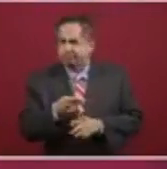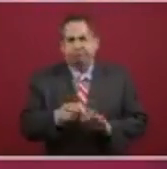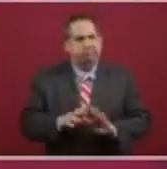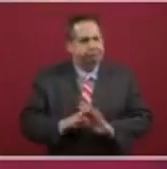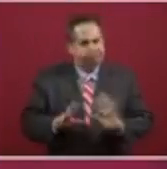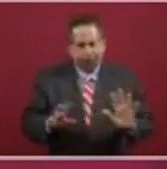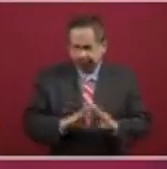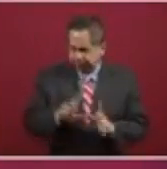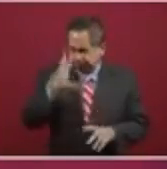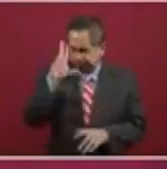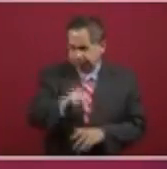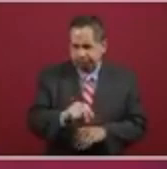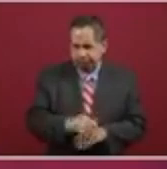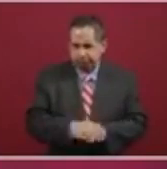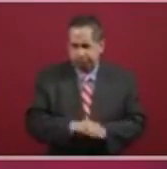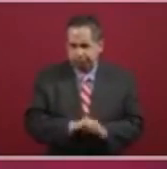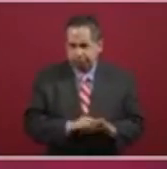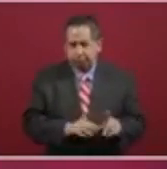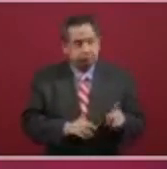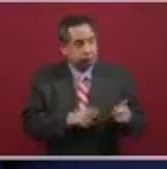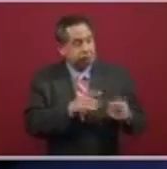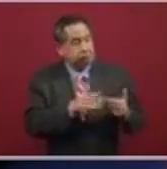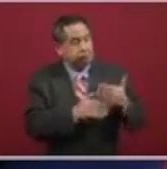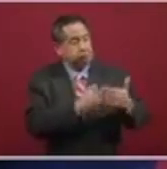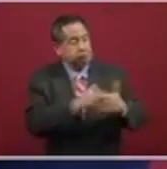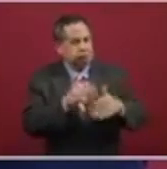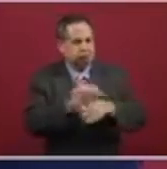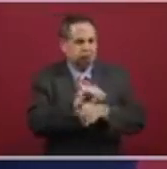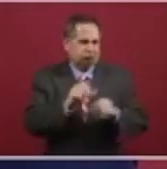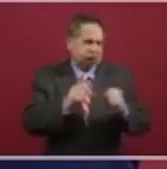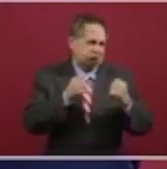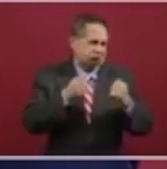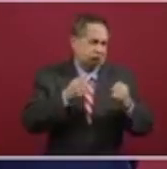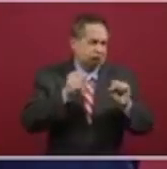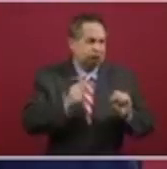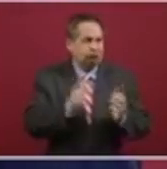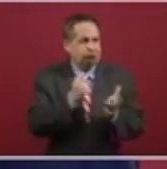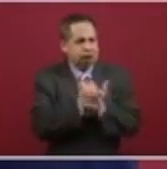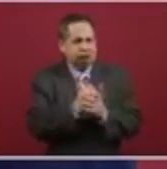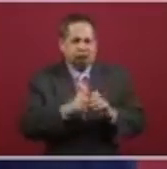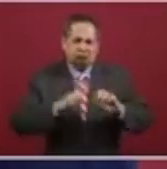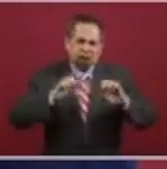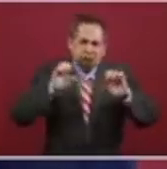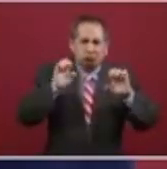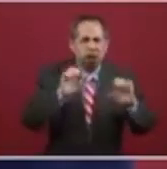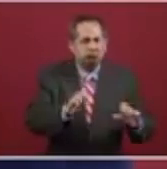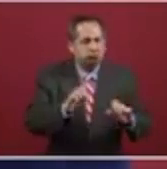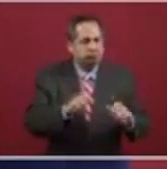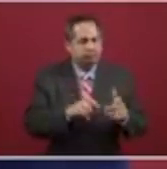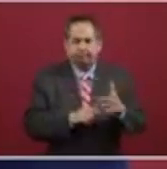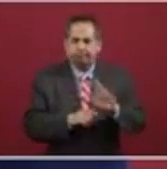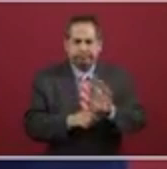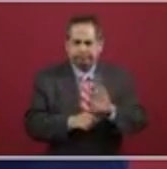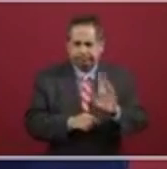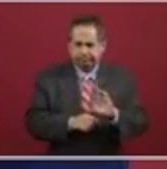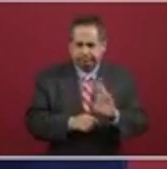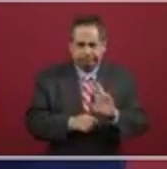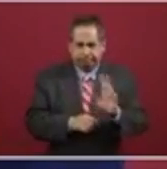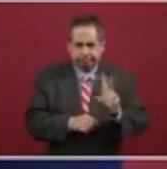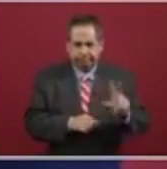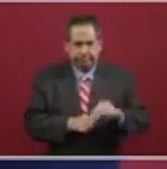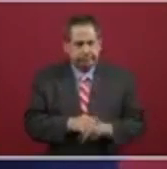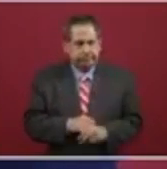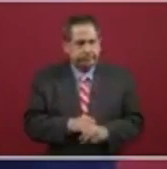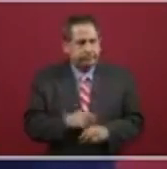cualquier otra persona, ya tiene un carro de marca, de lujo, ¿sí? Ya no vive